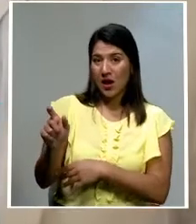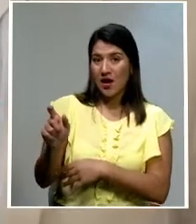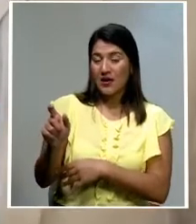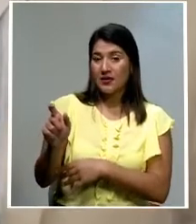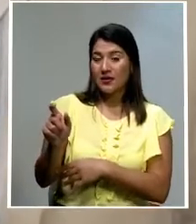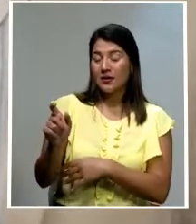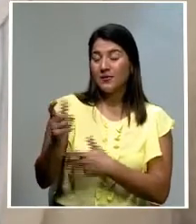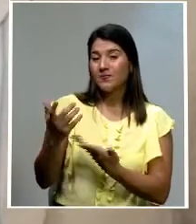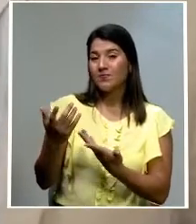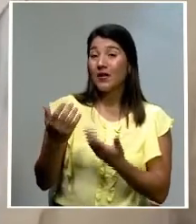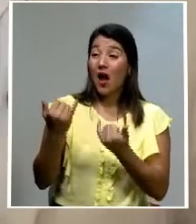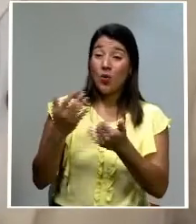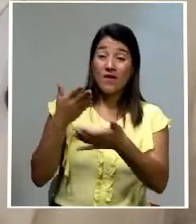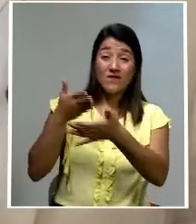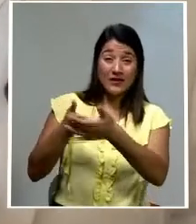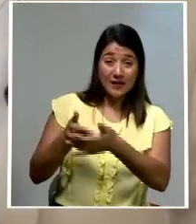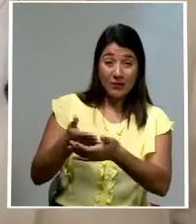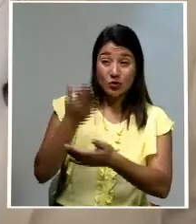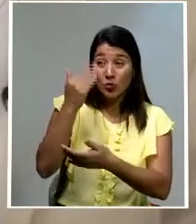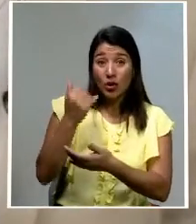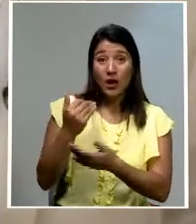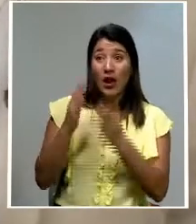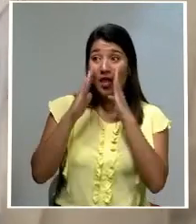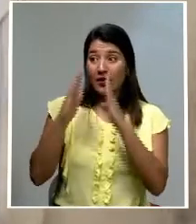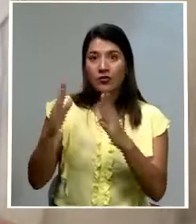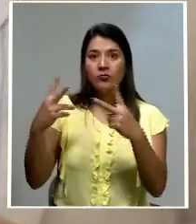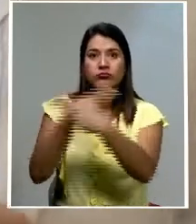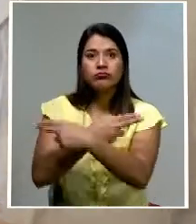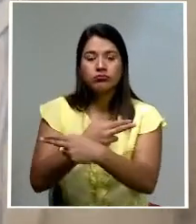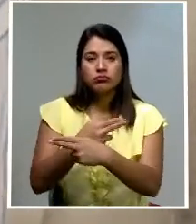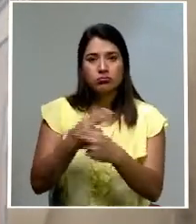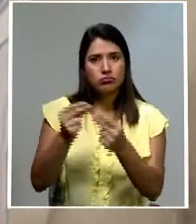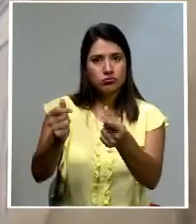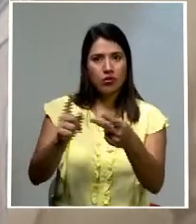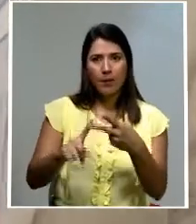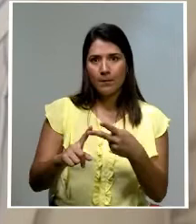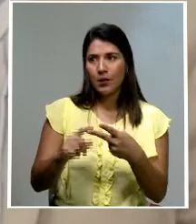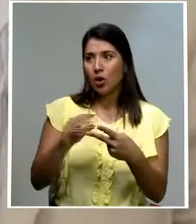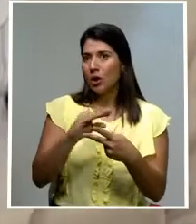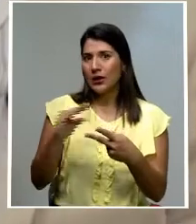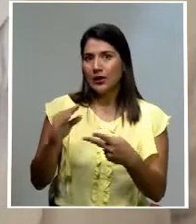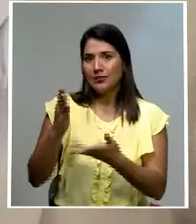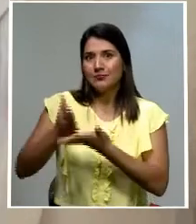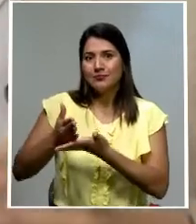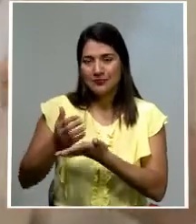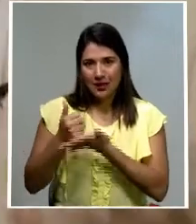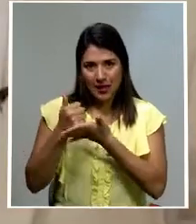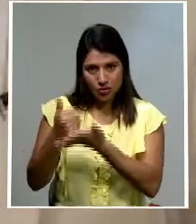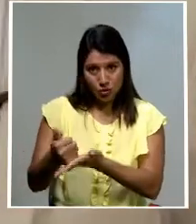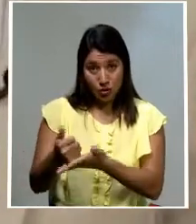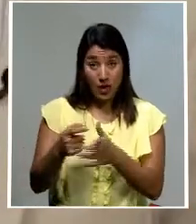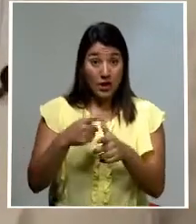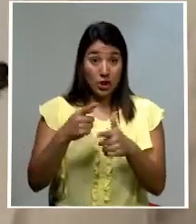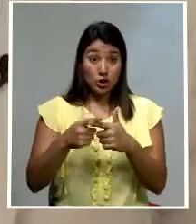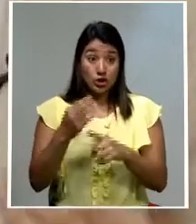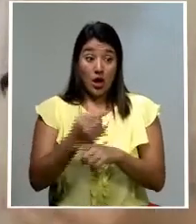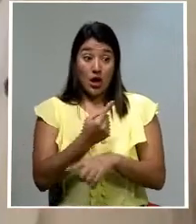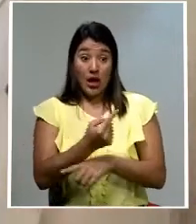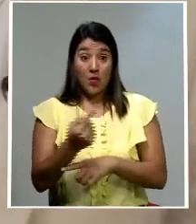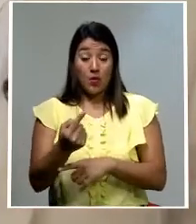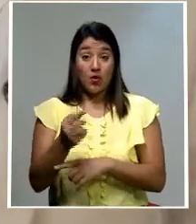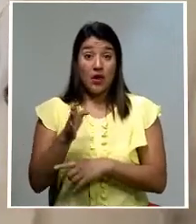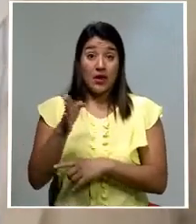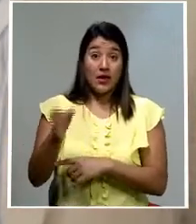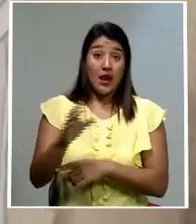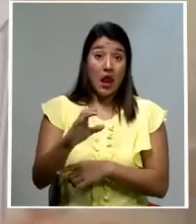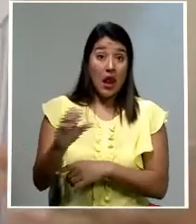familia, si estamos haciendo una afectación a nivel social. Realmente esto es muy significativo y lo otro es que entonces las personas van a tener que buscar o ir a la caja o